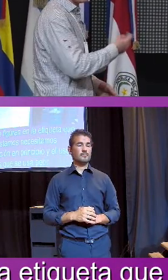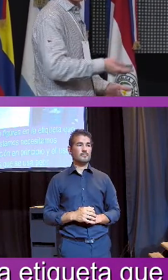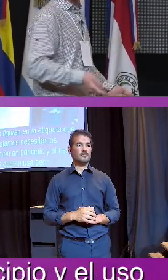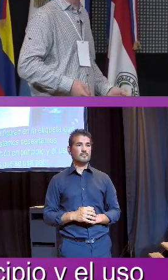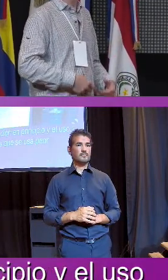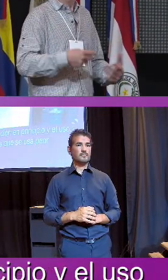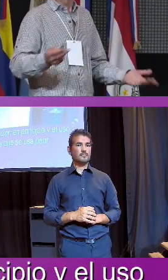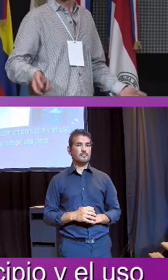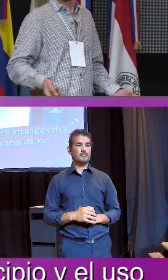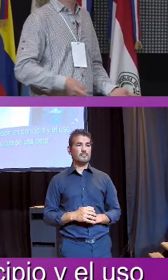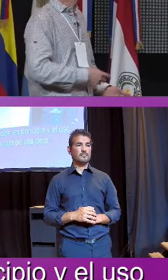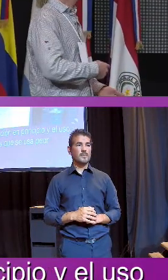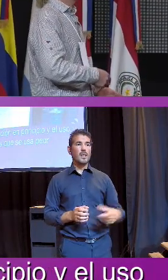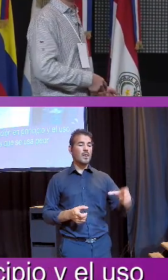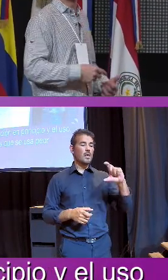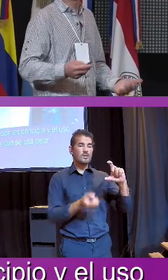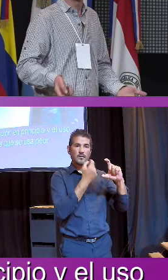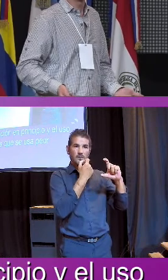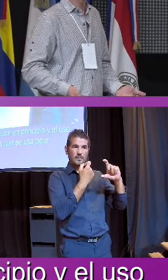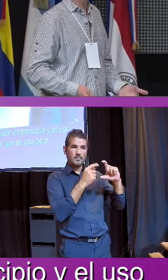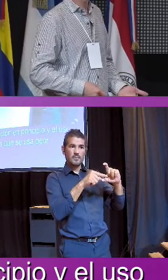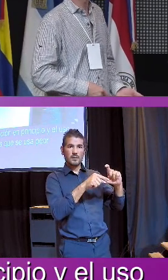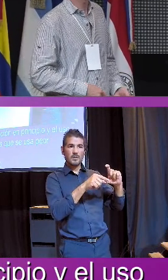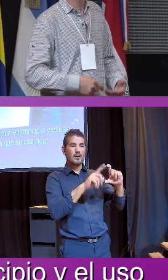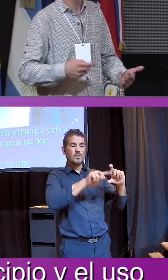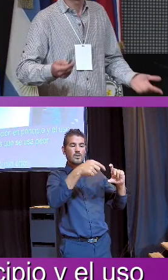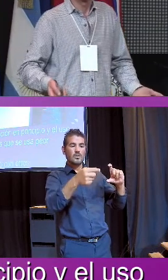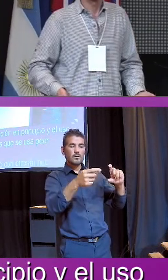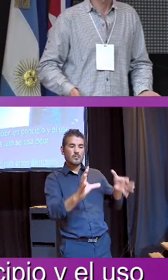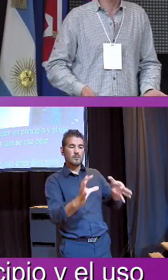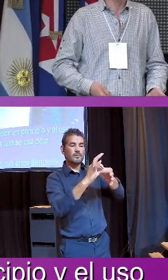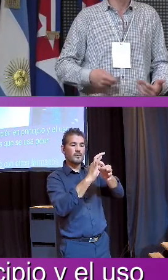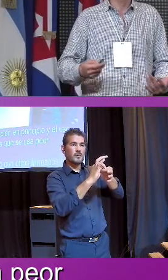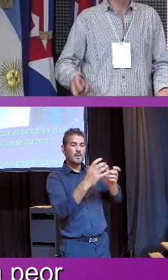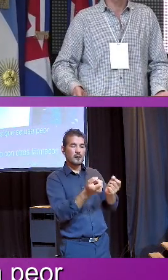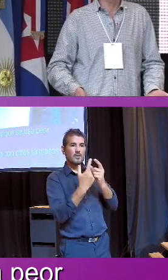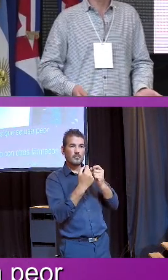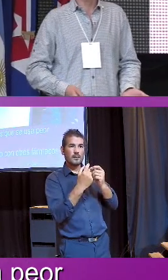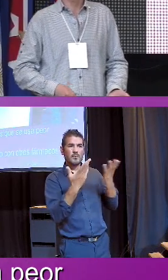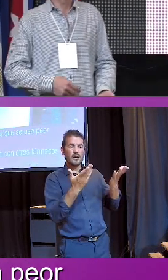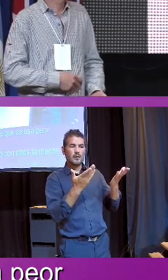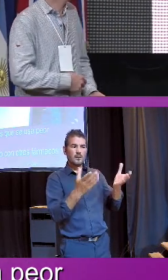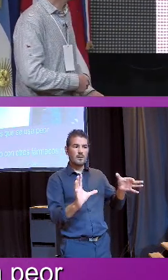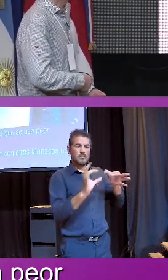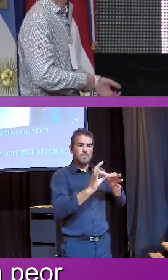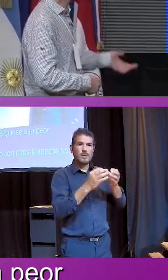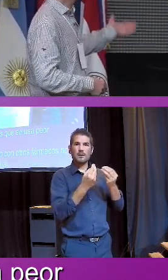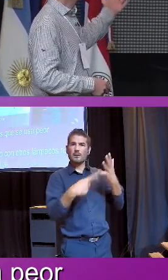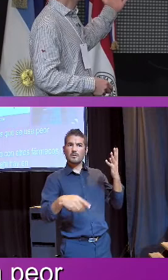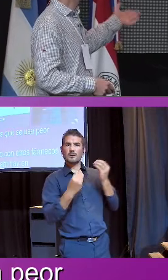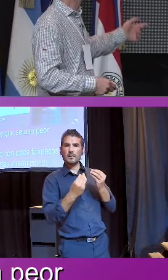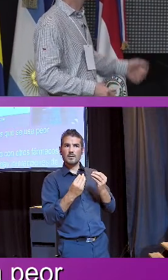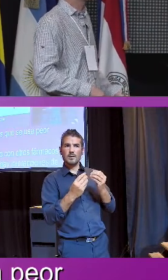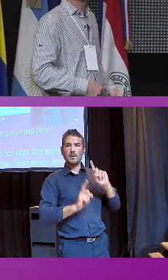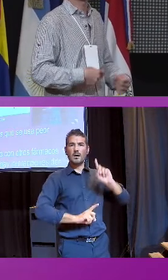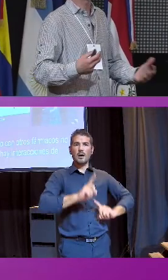Los fármacos, la gran mayoría utilizan combinado con otros fármacos, no conocen las interacciones, todavía hay interacciones